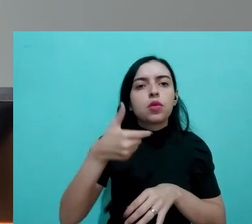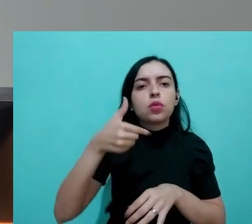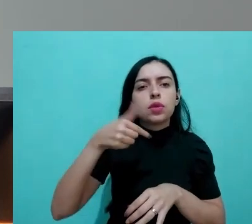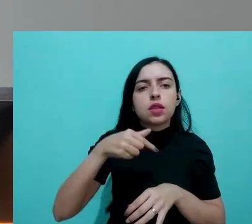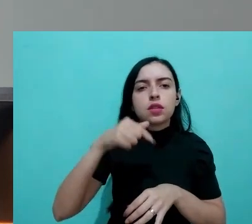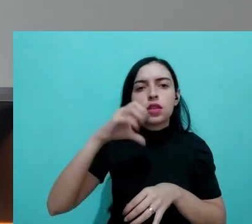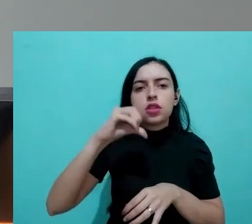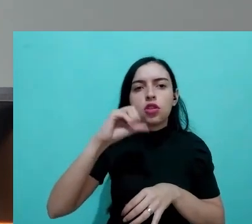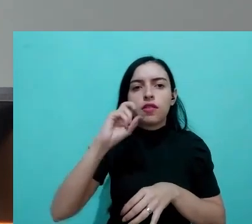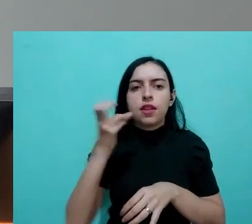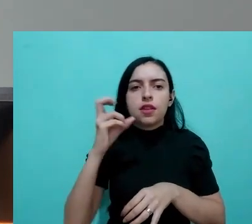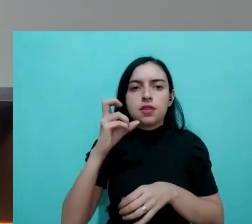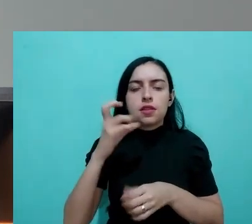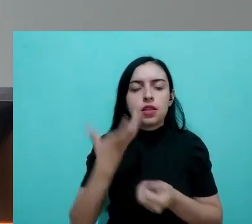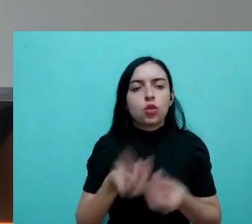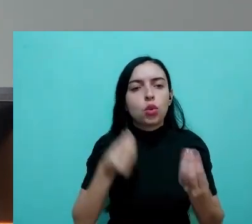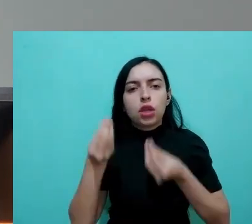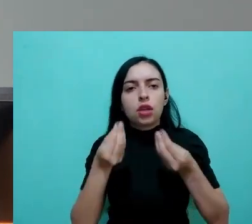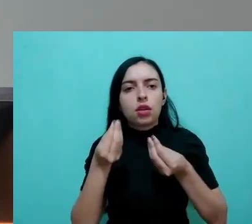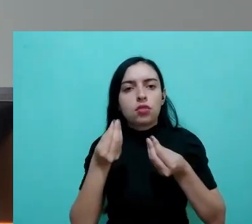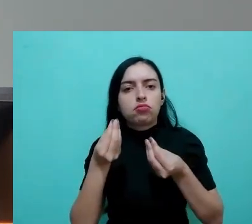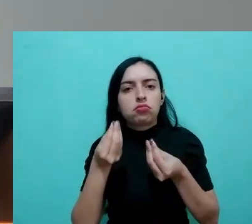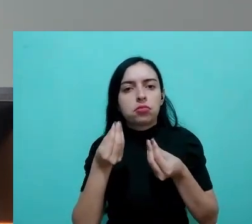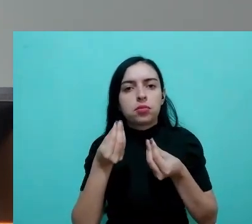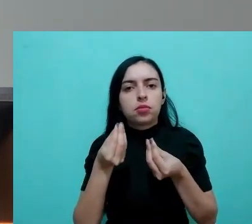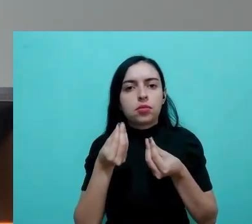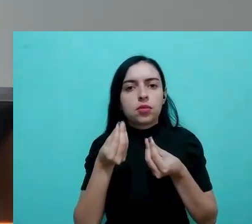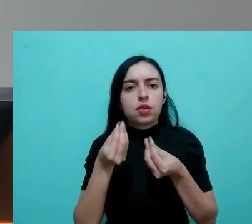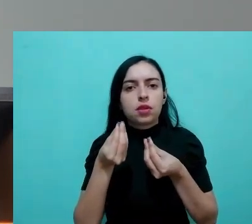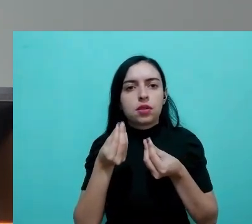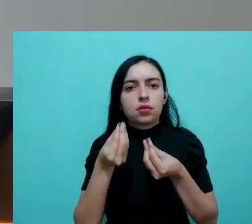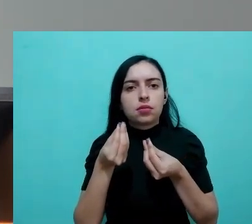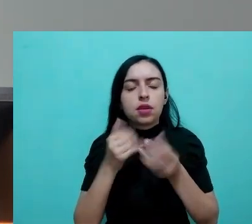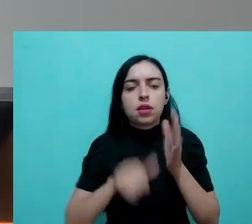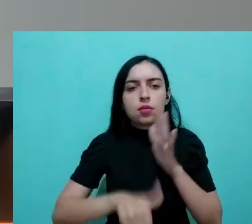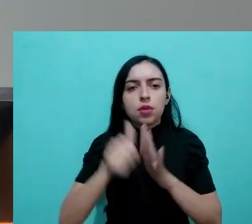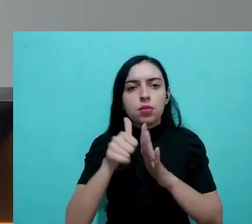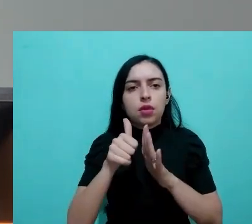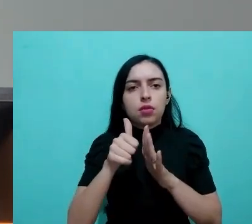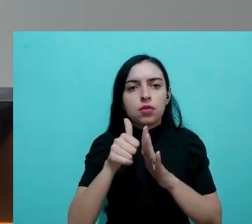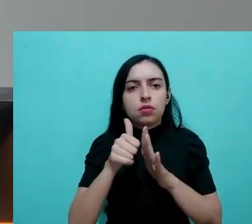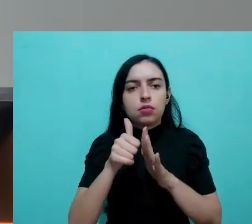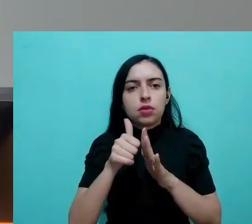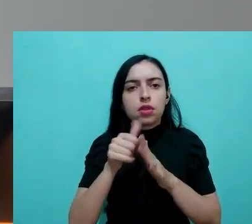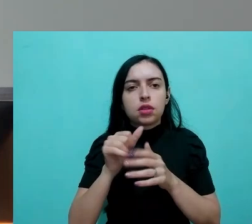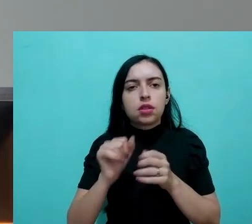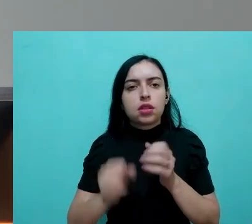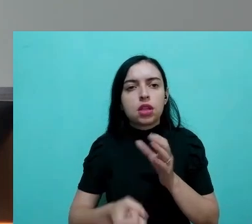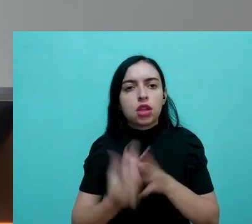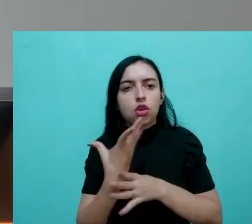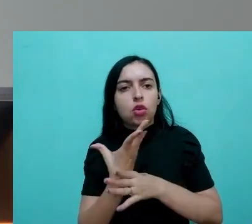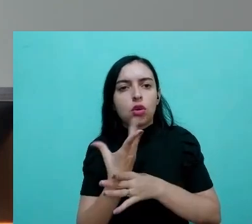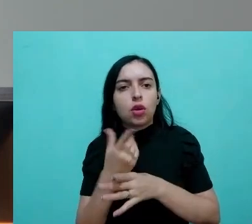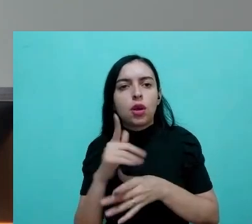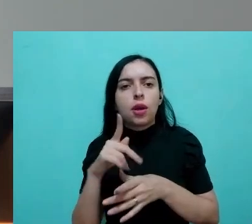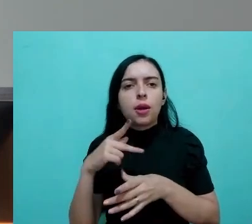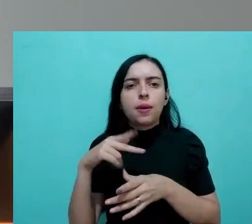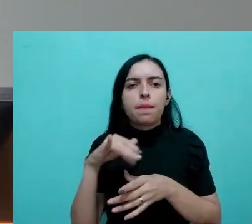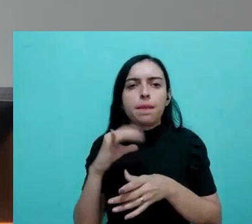1795, que fue en la que por primera vez se instauró un bicameralismo en